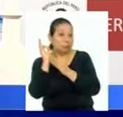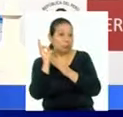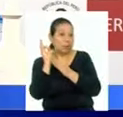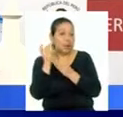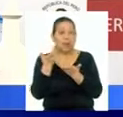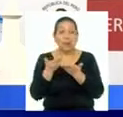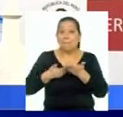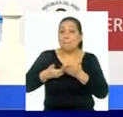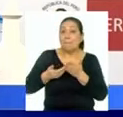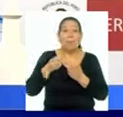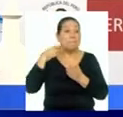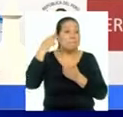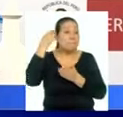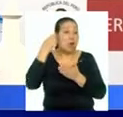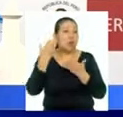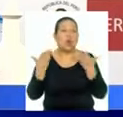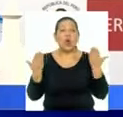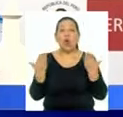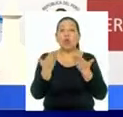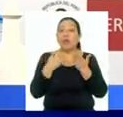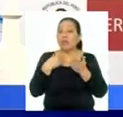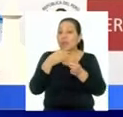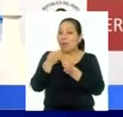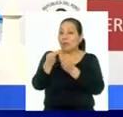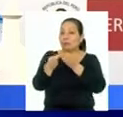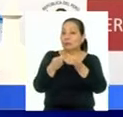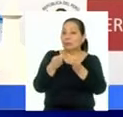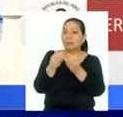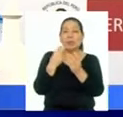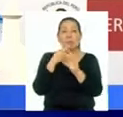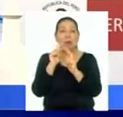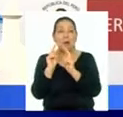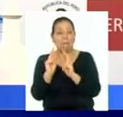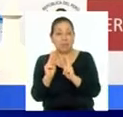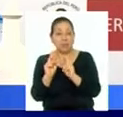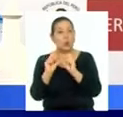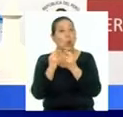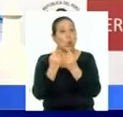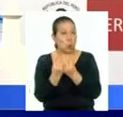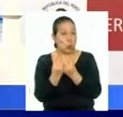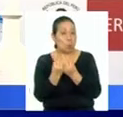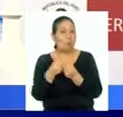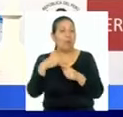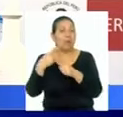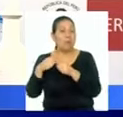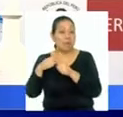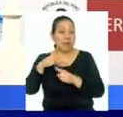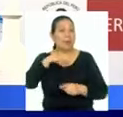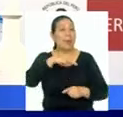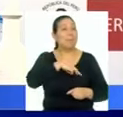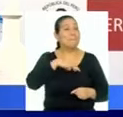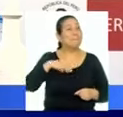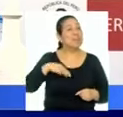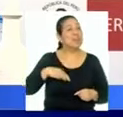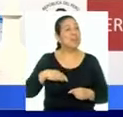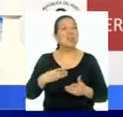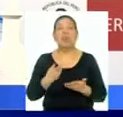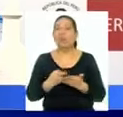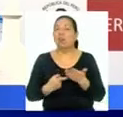transferencia, si se quiere, más política, donde damos cuenta de qué cosas hemos encontrado en nuestros sectores y en nuestros ministerios, qué cosas hemos